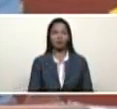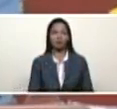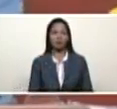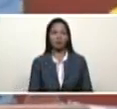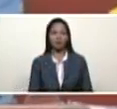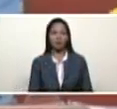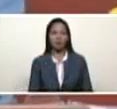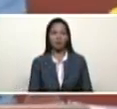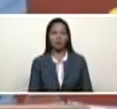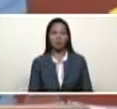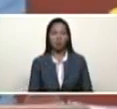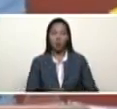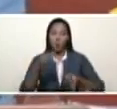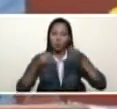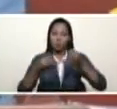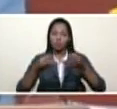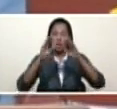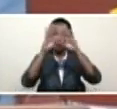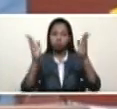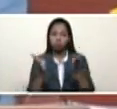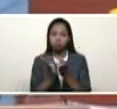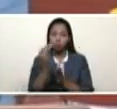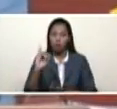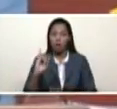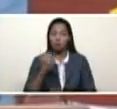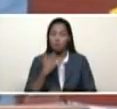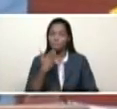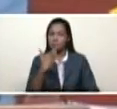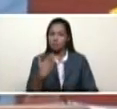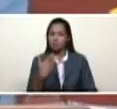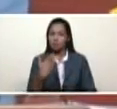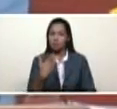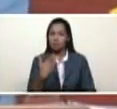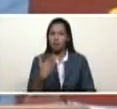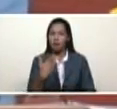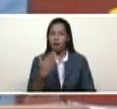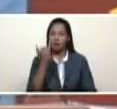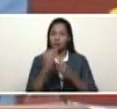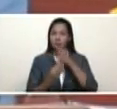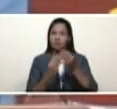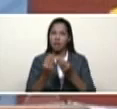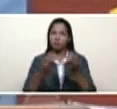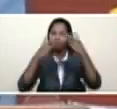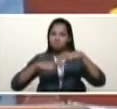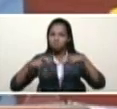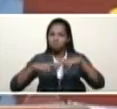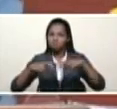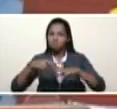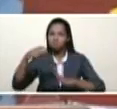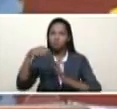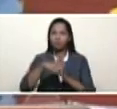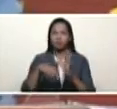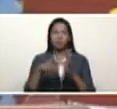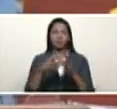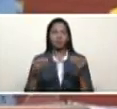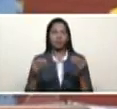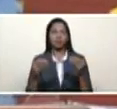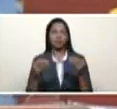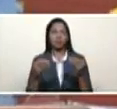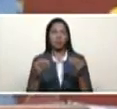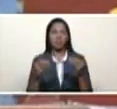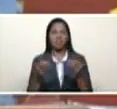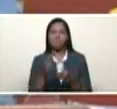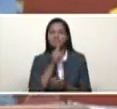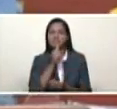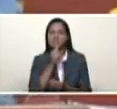Si hubiera justicia en este mundo, yo pediría que se hiciera una investigación y se determinara de